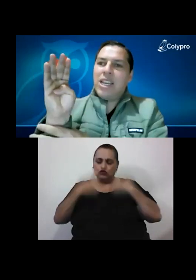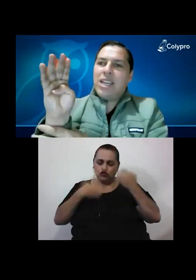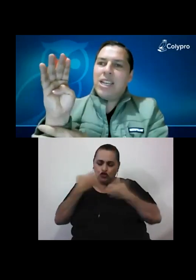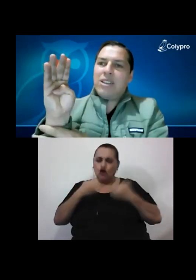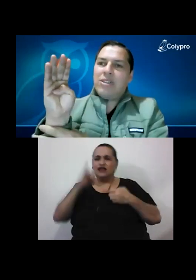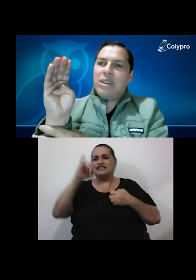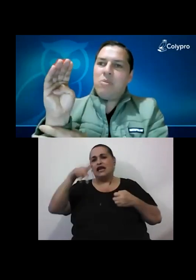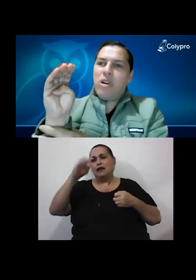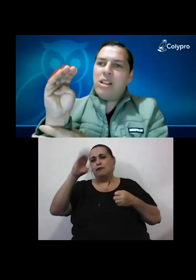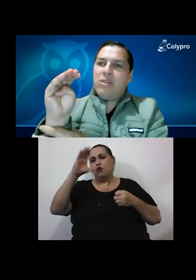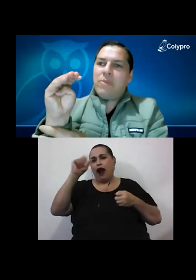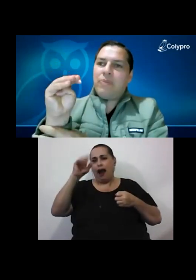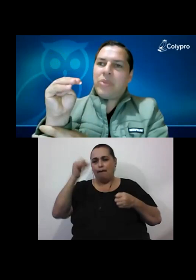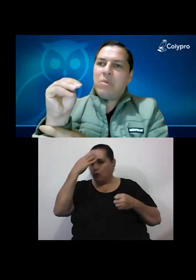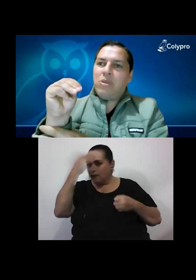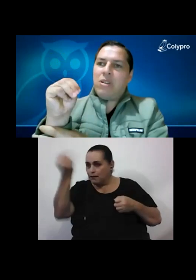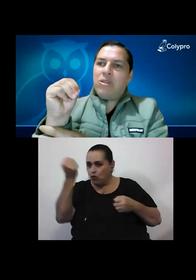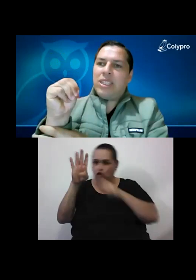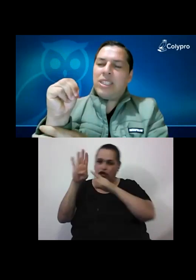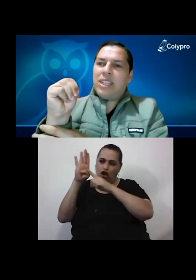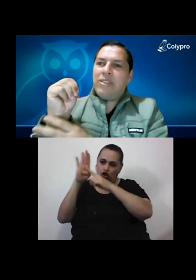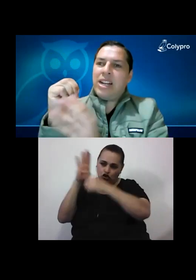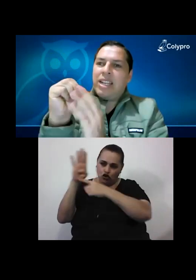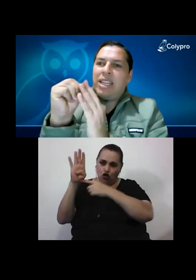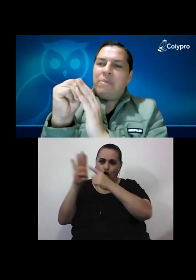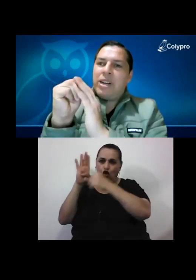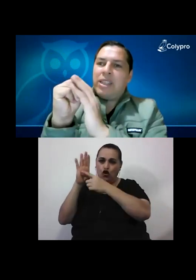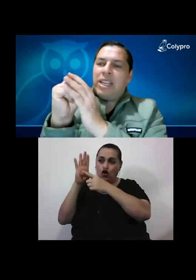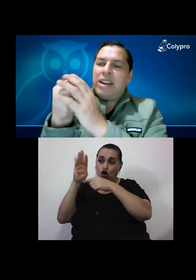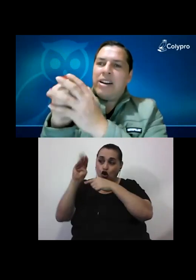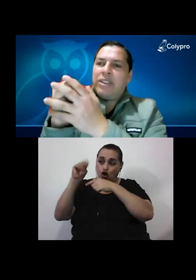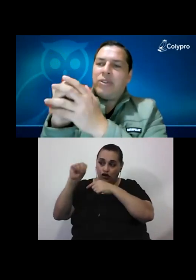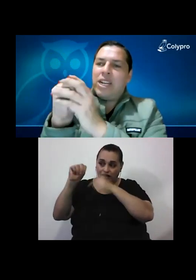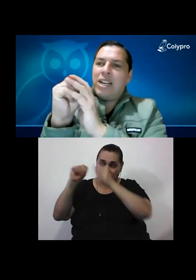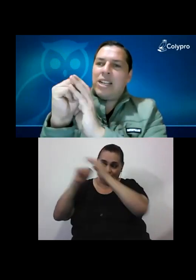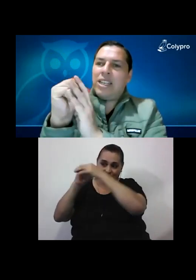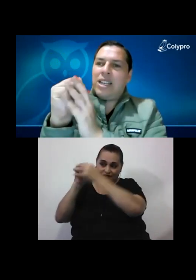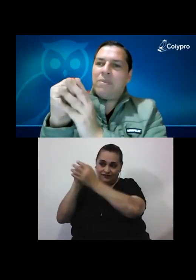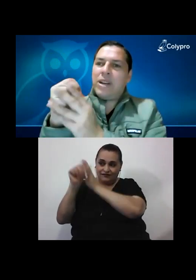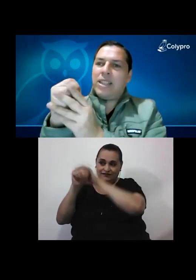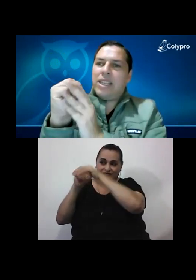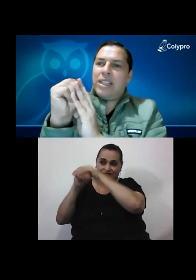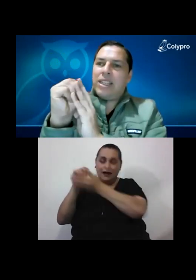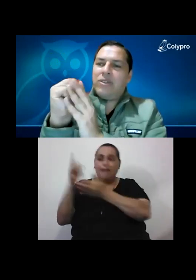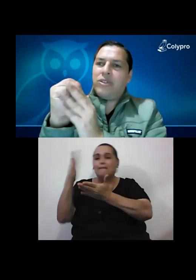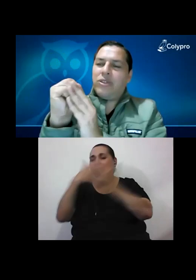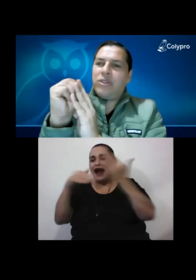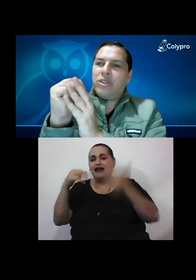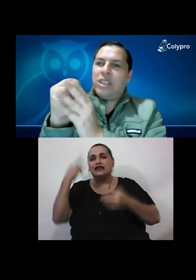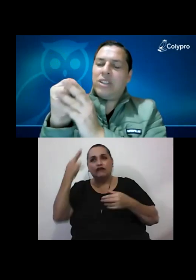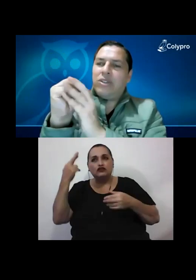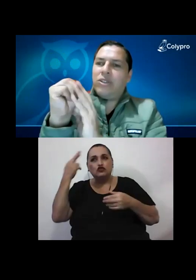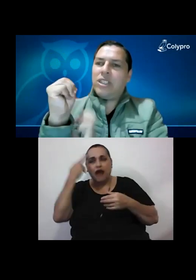demás. Y eso es envuelto por la corteza cerebral que tiene la parte racional, que tiene la parte de